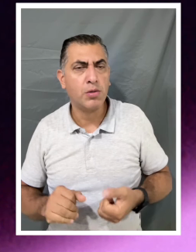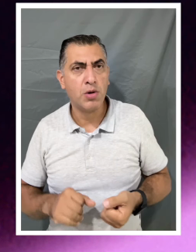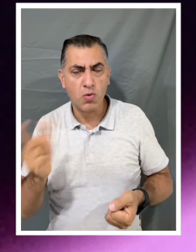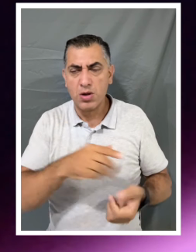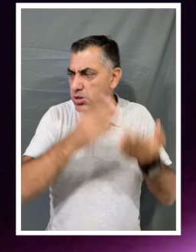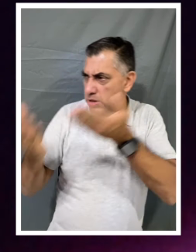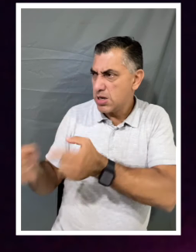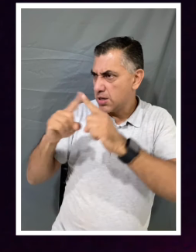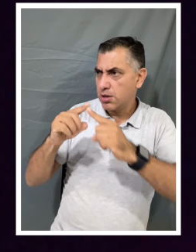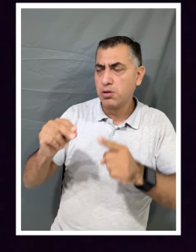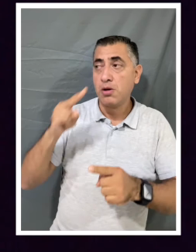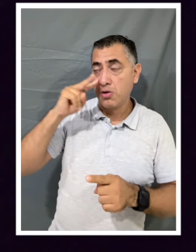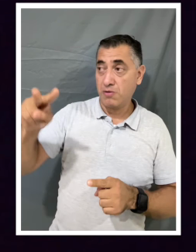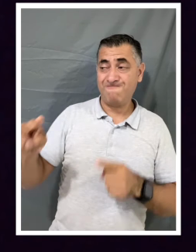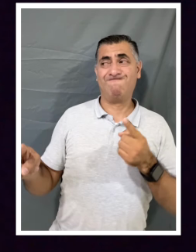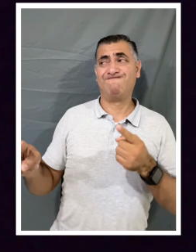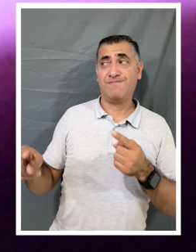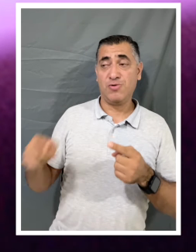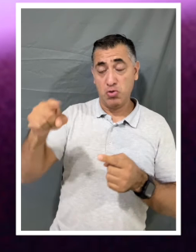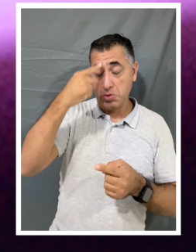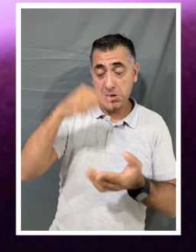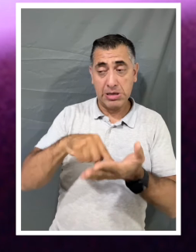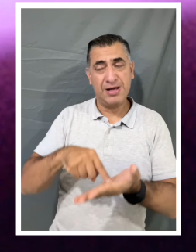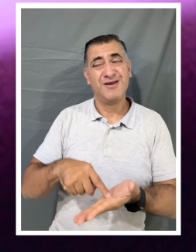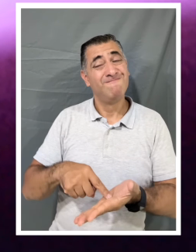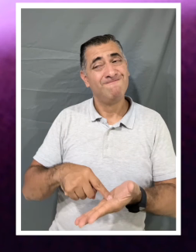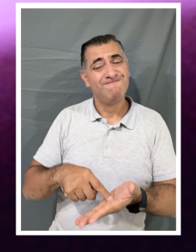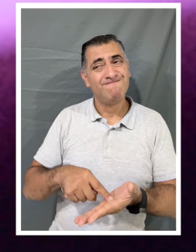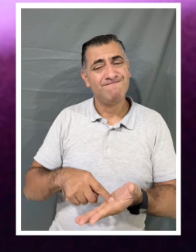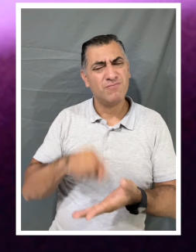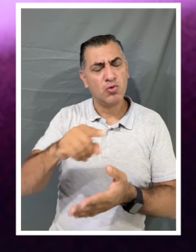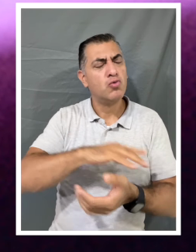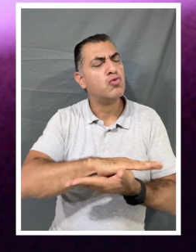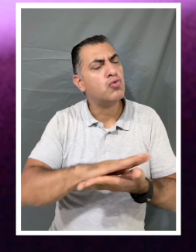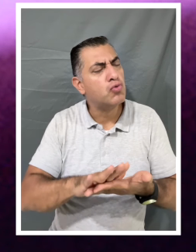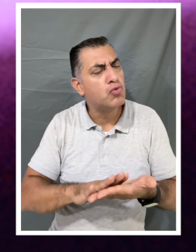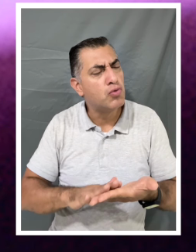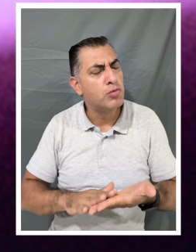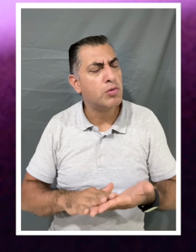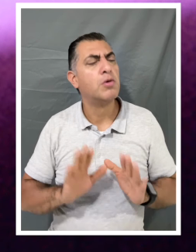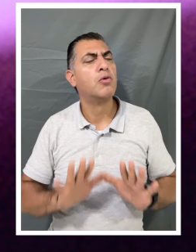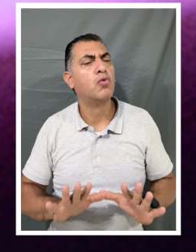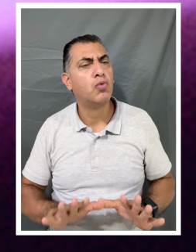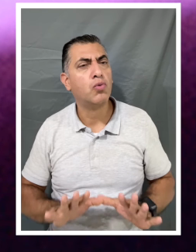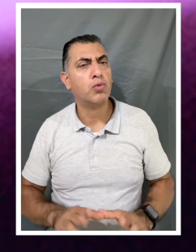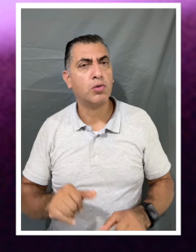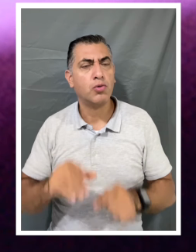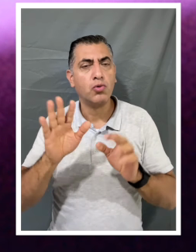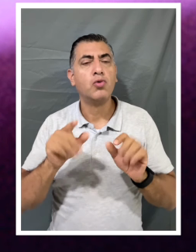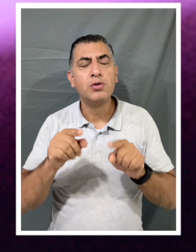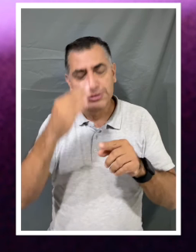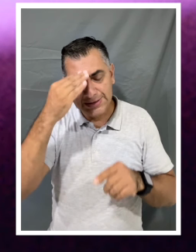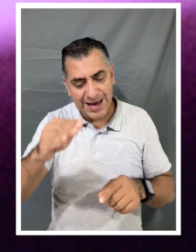cuando llegas a la iglesia y no te toman en cuenta para lo que tú crees que te deberían tomar en cuenta eres humilde y entonces no te afecta porque tú